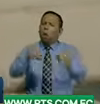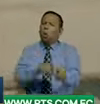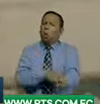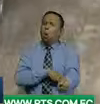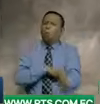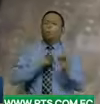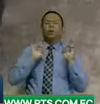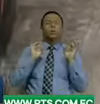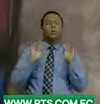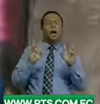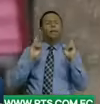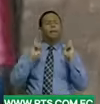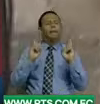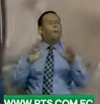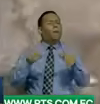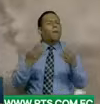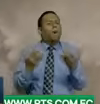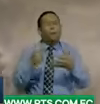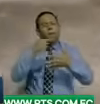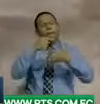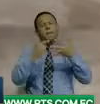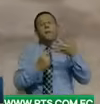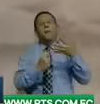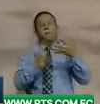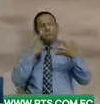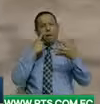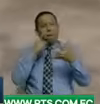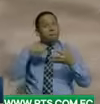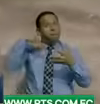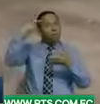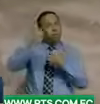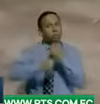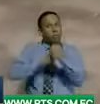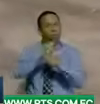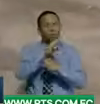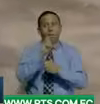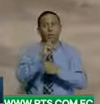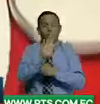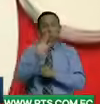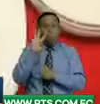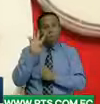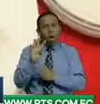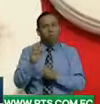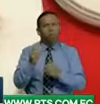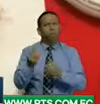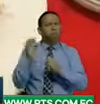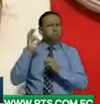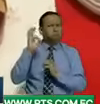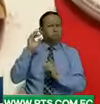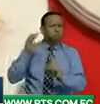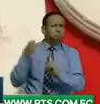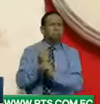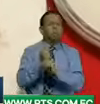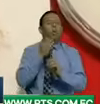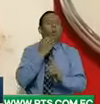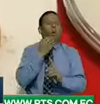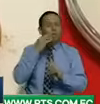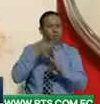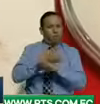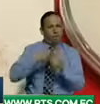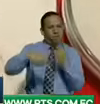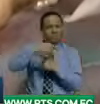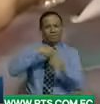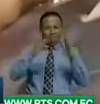que realizan a fin de tener un próximo año 2024 lleno de éxito. Quédese con nosotros.